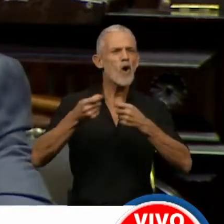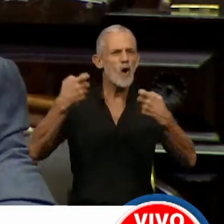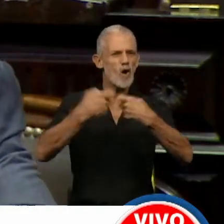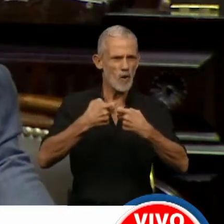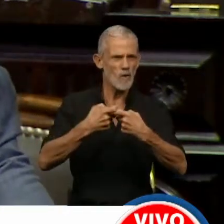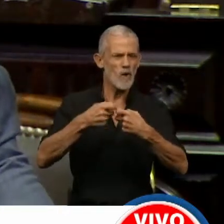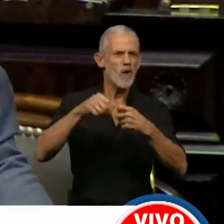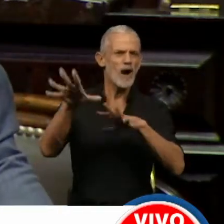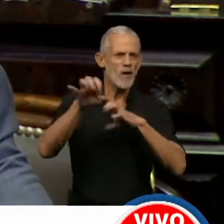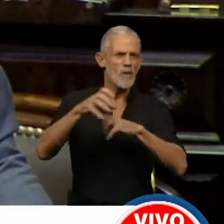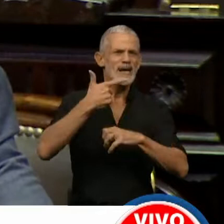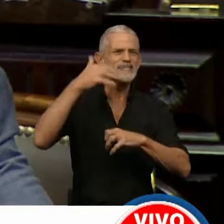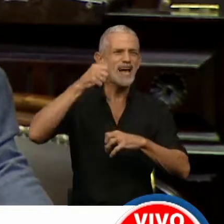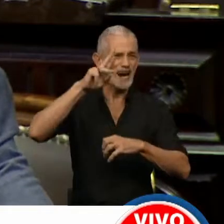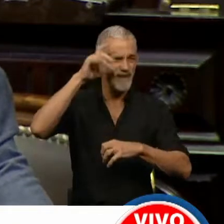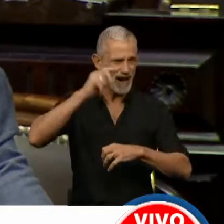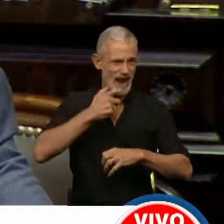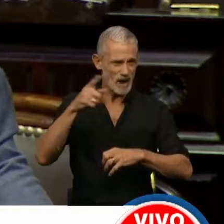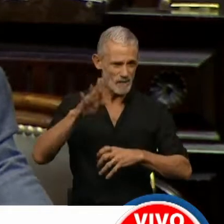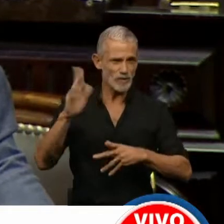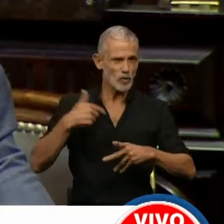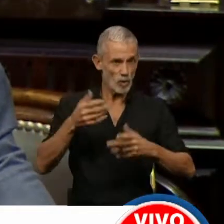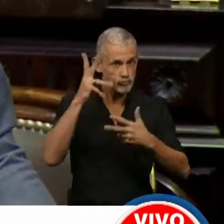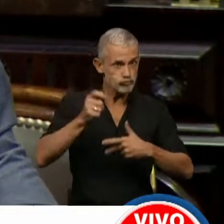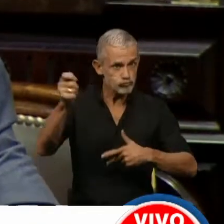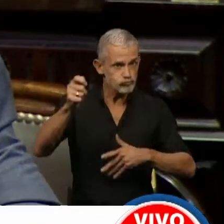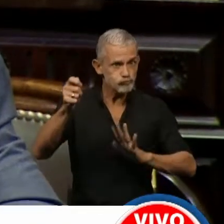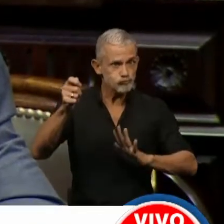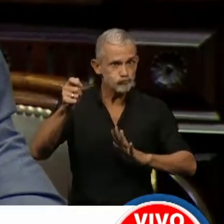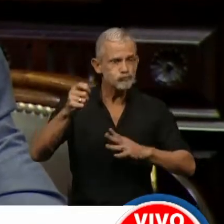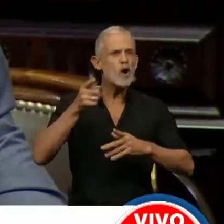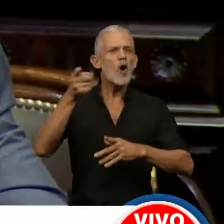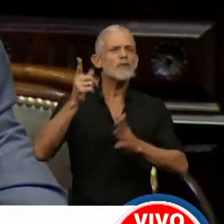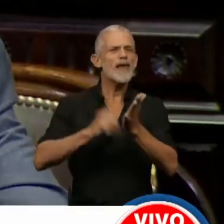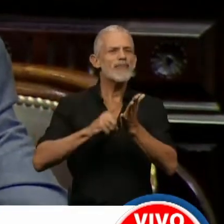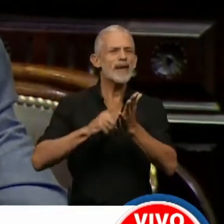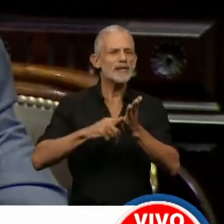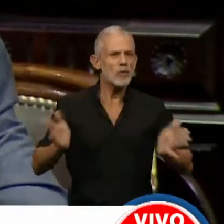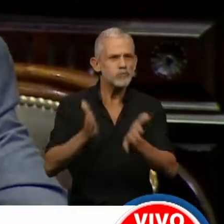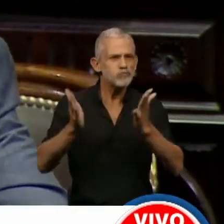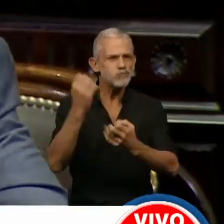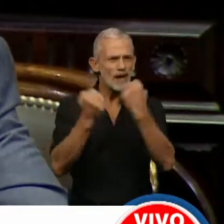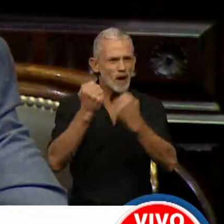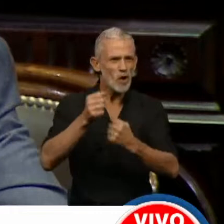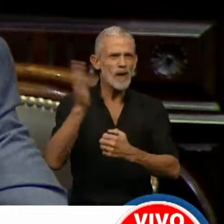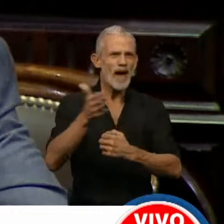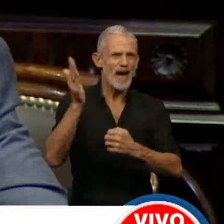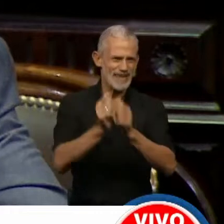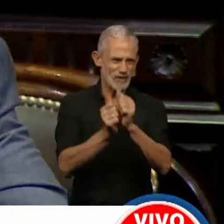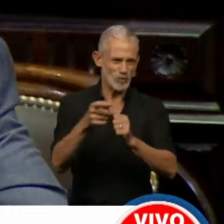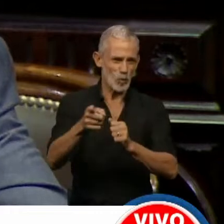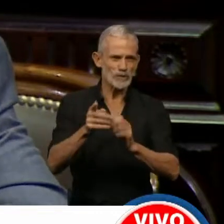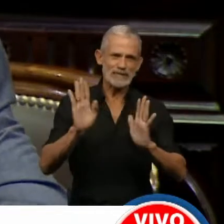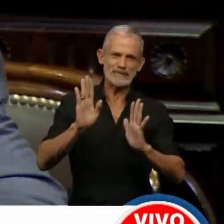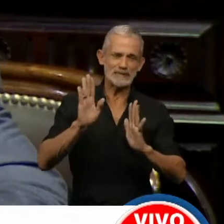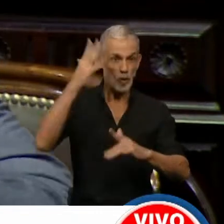y Agropecuaria de San Rafael. Interpusimos una acción judicial contra el decreto de la promoción industrial, contra la renovación de ese